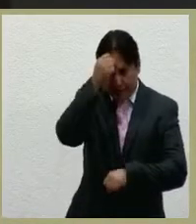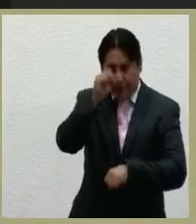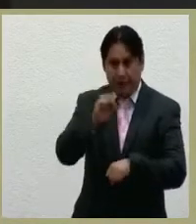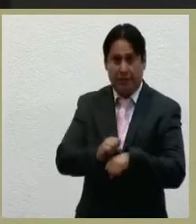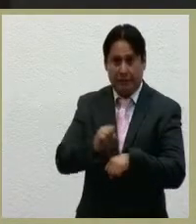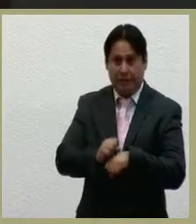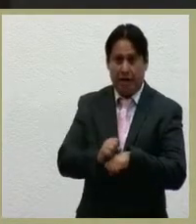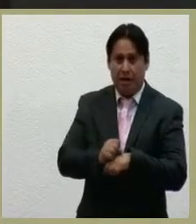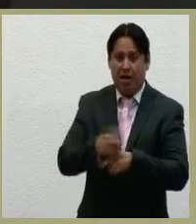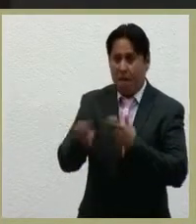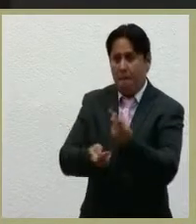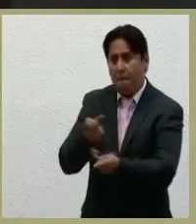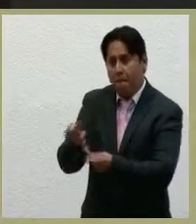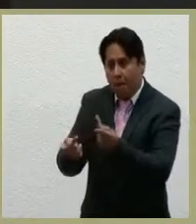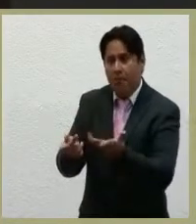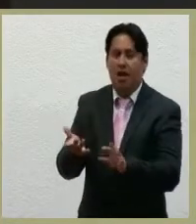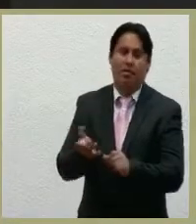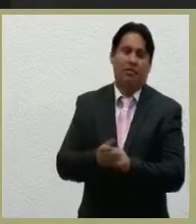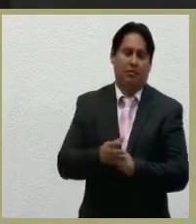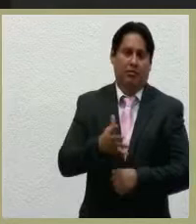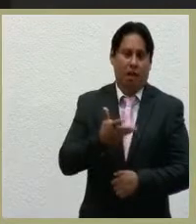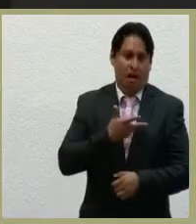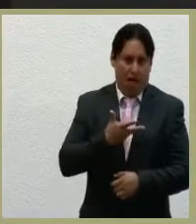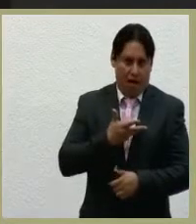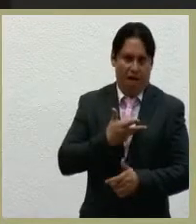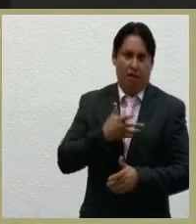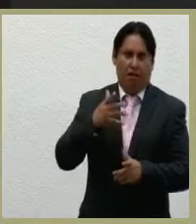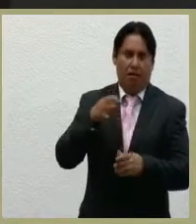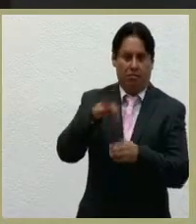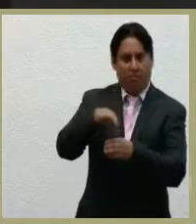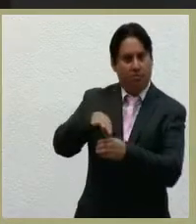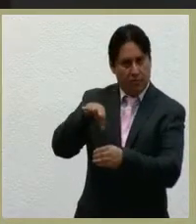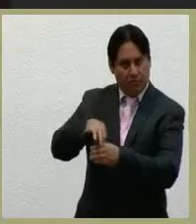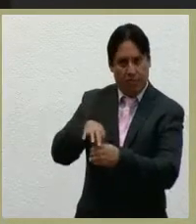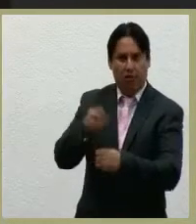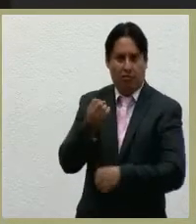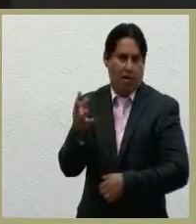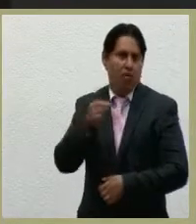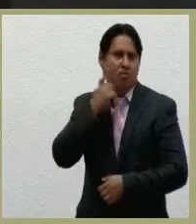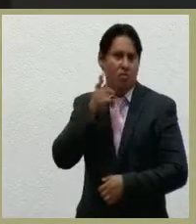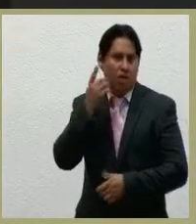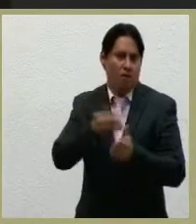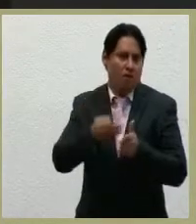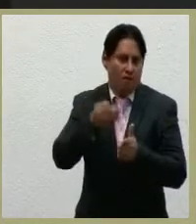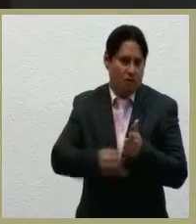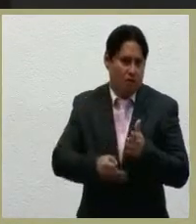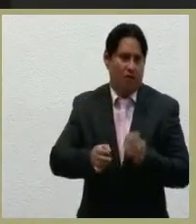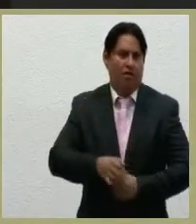algún diputado por emitir su voto. Se pregunta a la Honorable Asamblea si falta algún legislador por emitir su